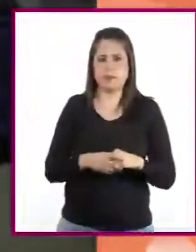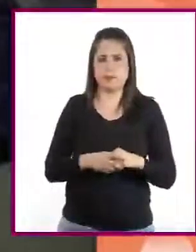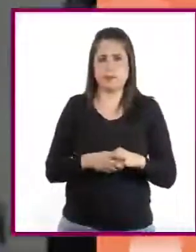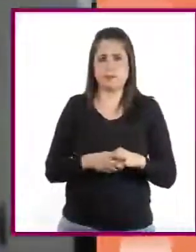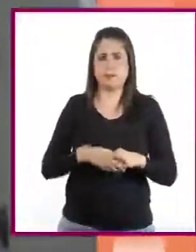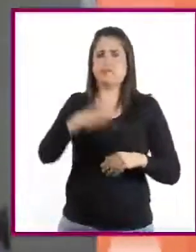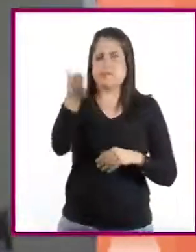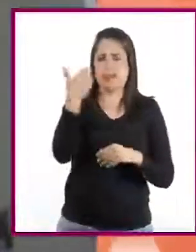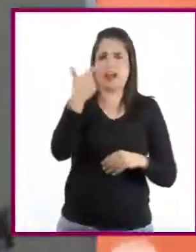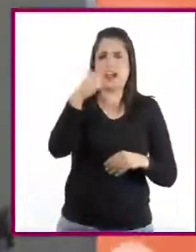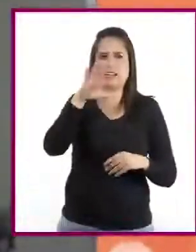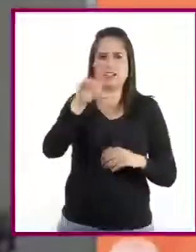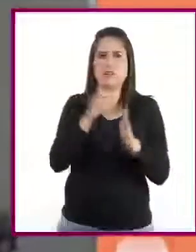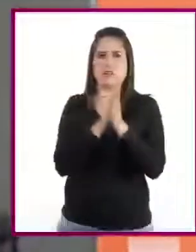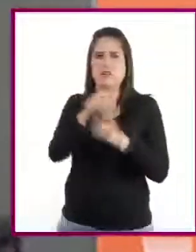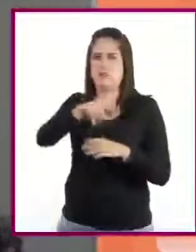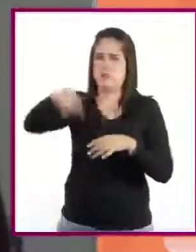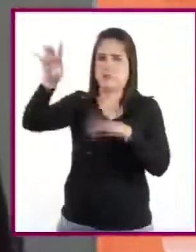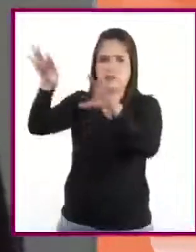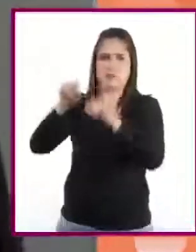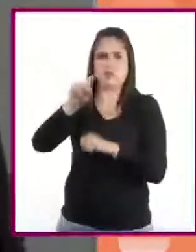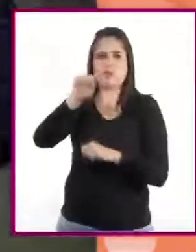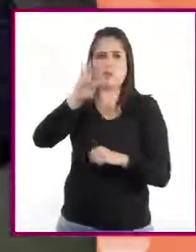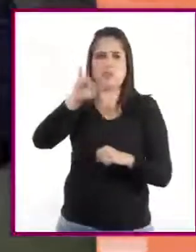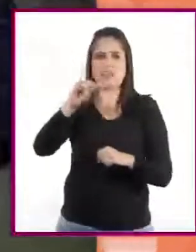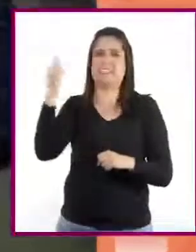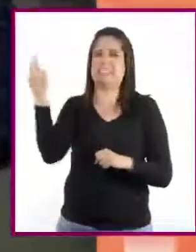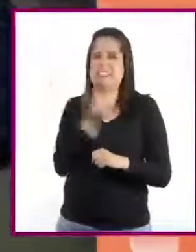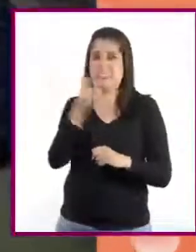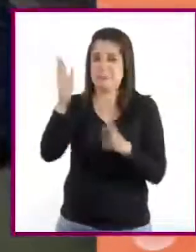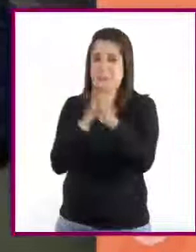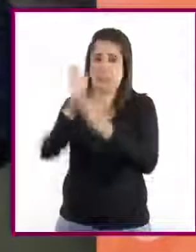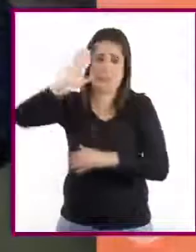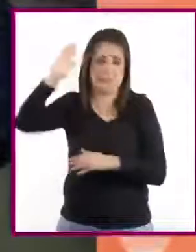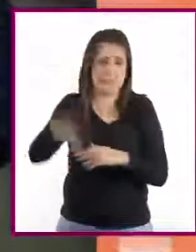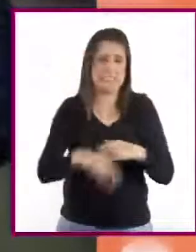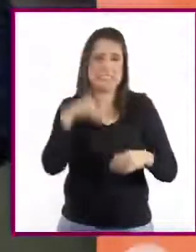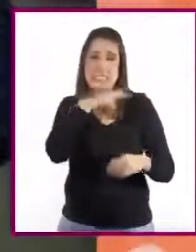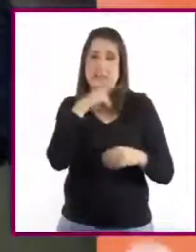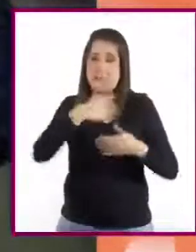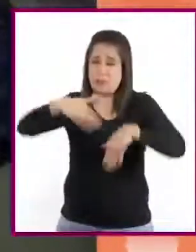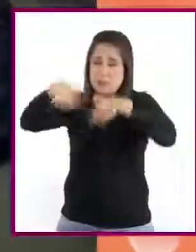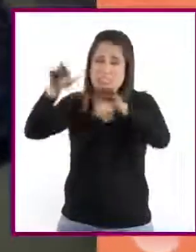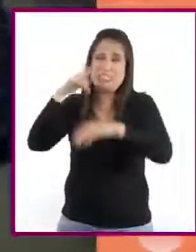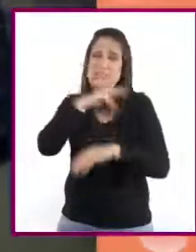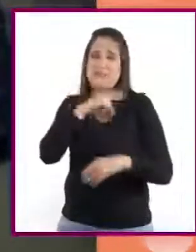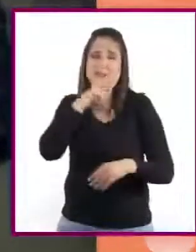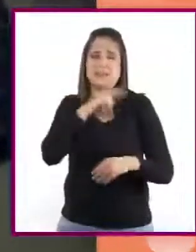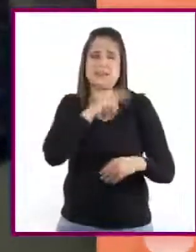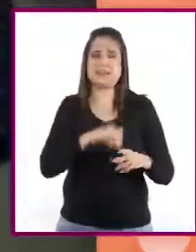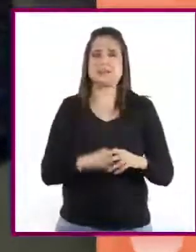García, vete por Tobías Sánchez. Dile que lo necesito aquí de urgencia. ¡Pero córrele!